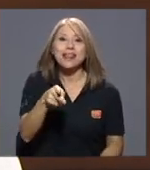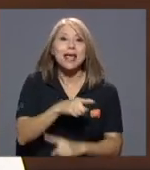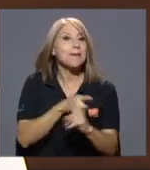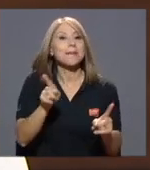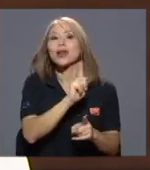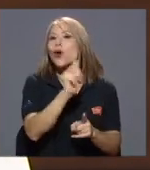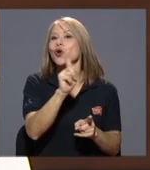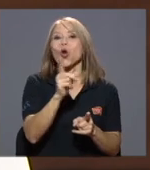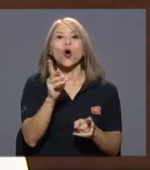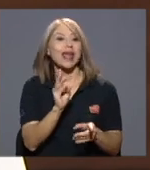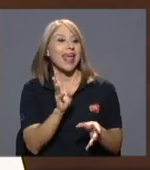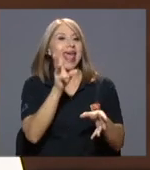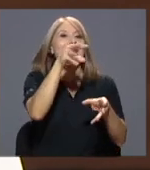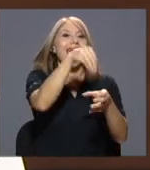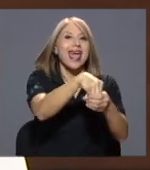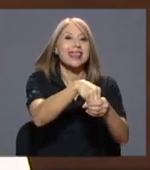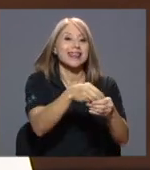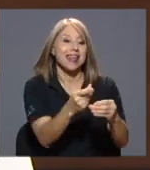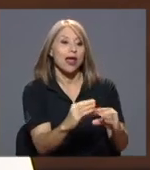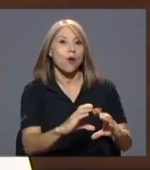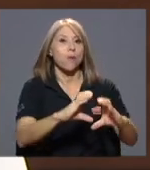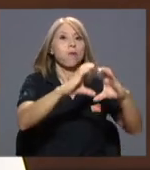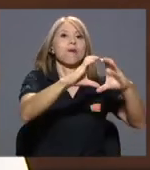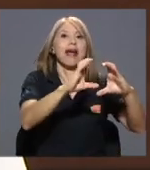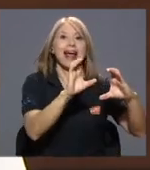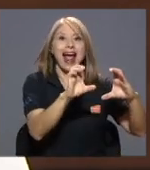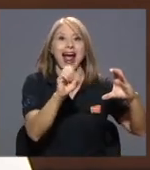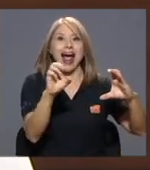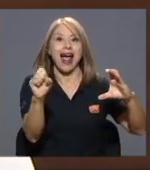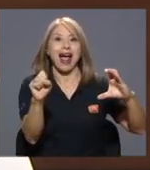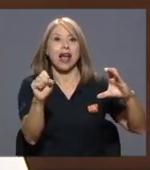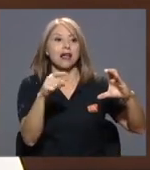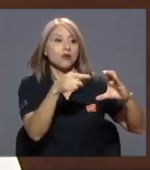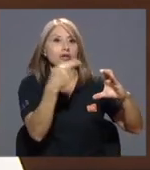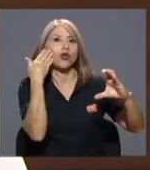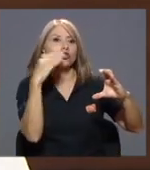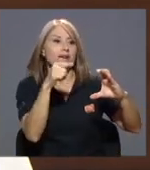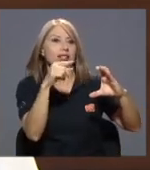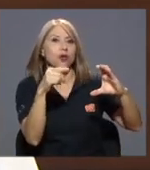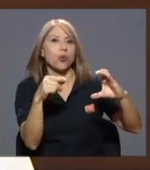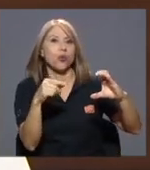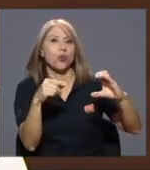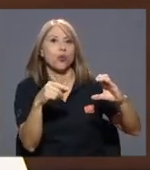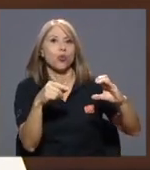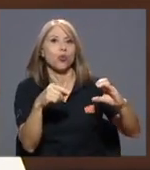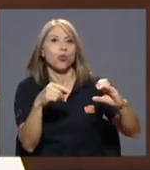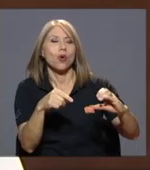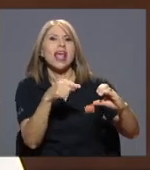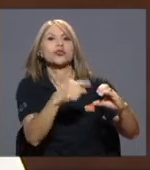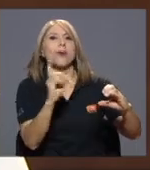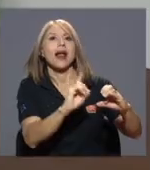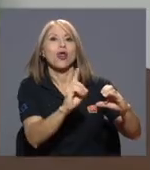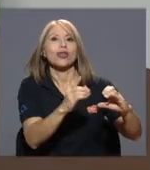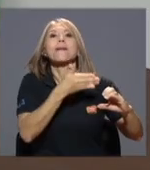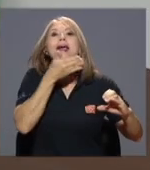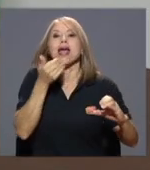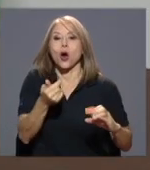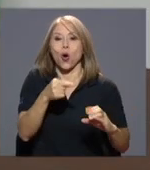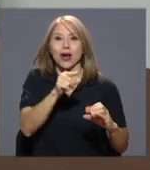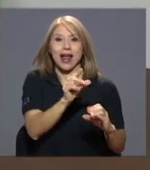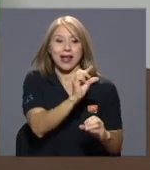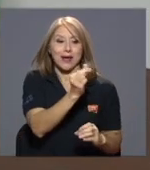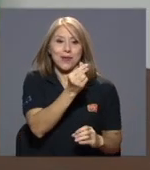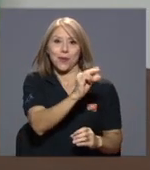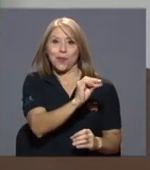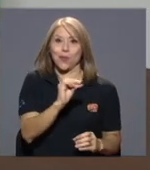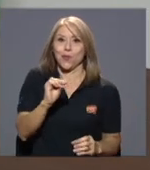la caja, que usted al final de cuentas no sabe y ya estamos viendo ahora que están bajando los beneficios, cada vez sube más la edad, etcétera. Dos cosas importantes. Una es